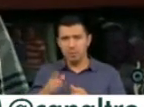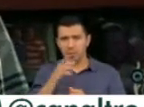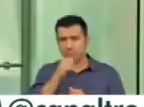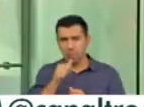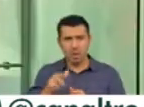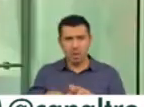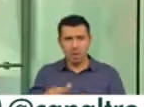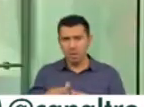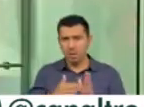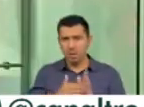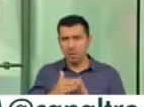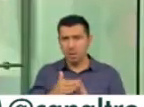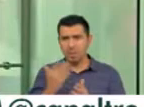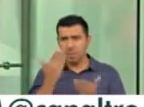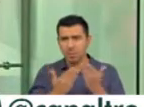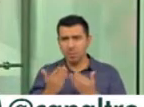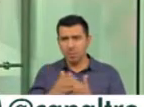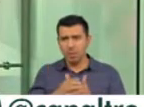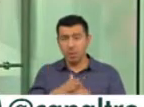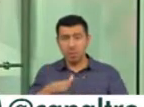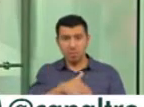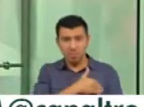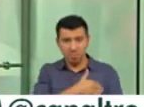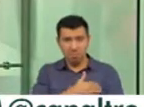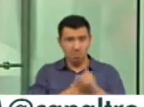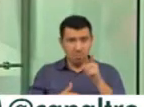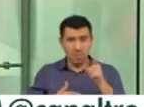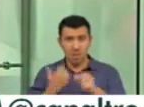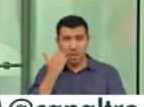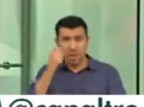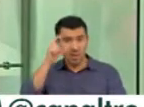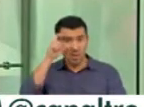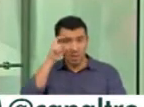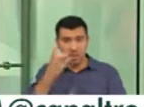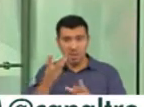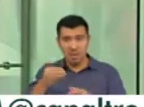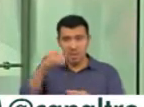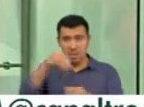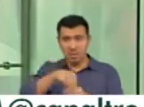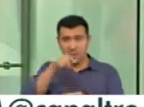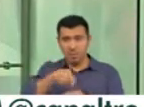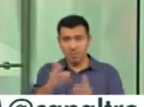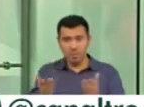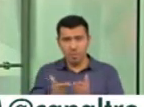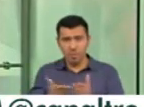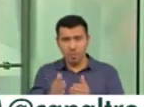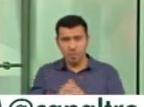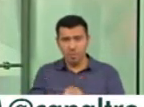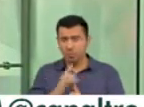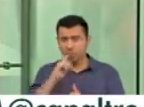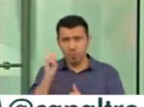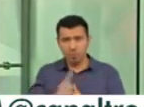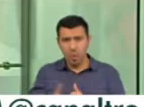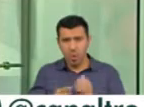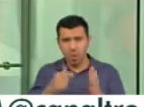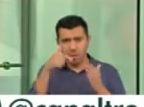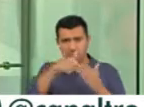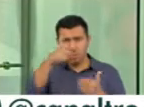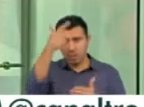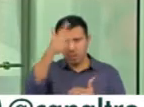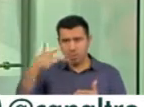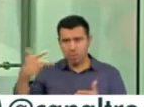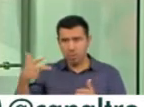explorar lo que la ministra quiere implantar en los colegios no está dentro de nuestra Constitución no está dentro de nuestros